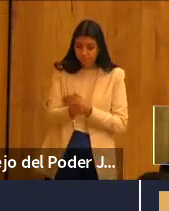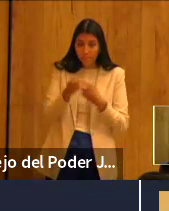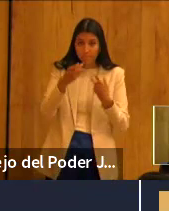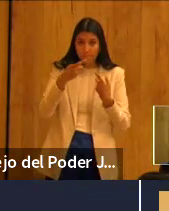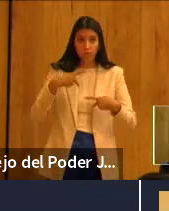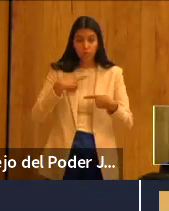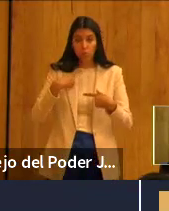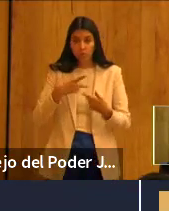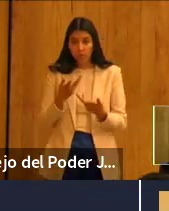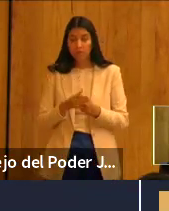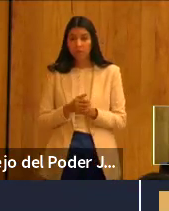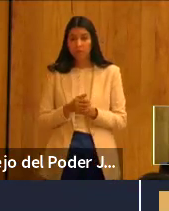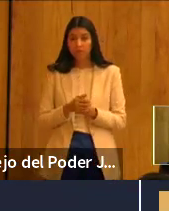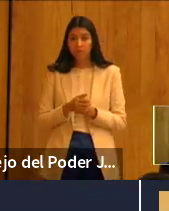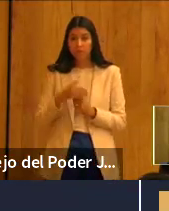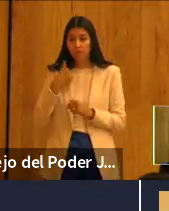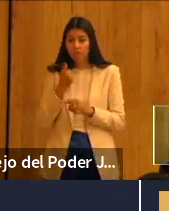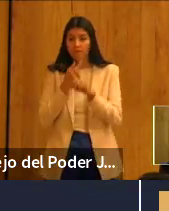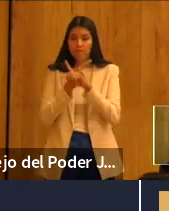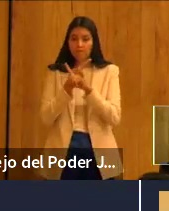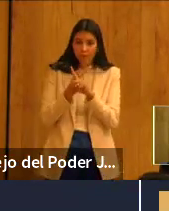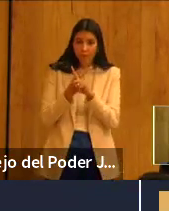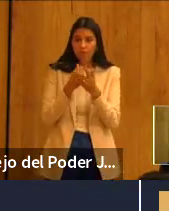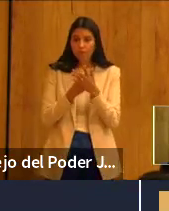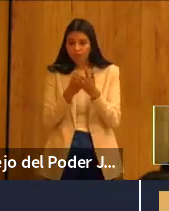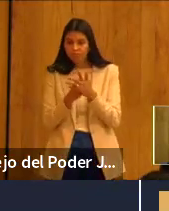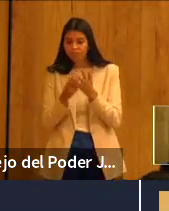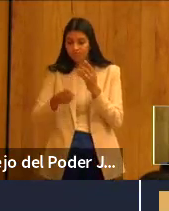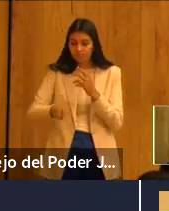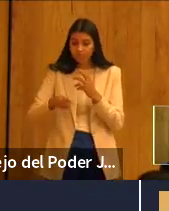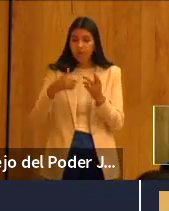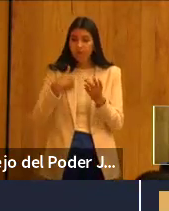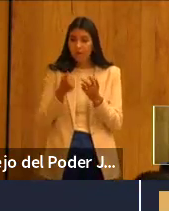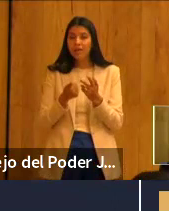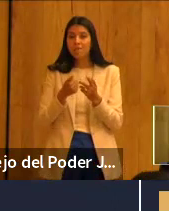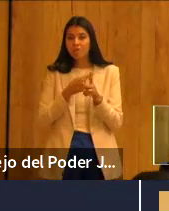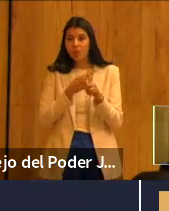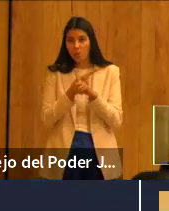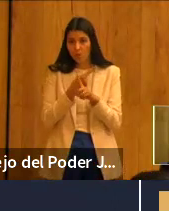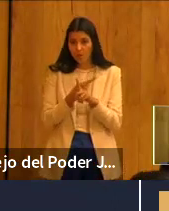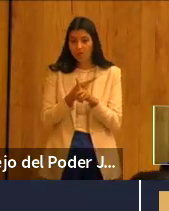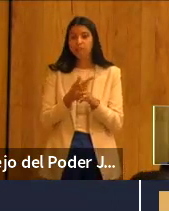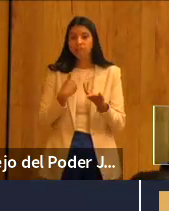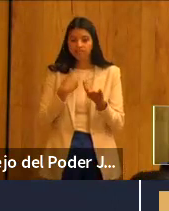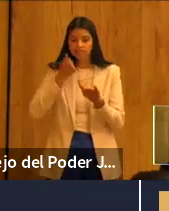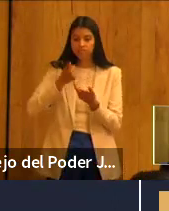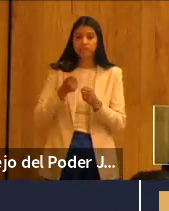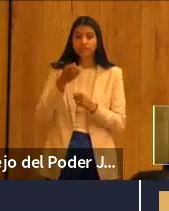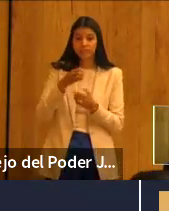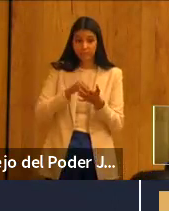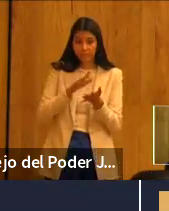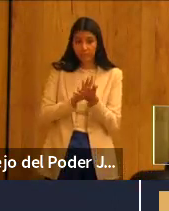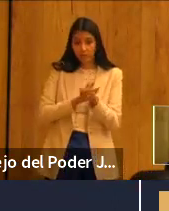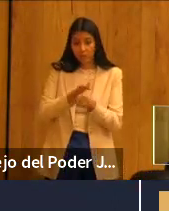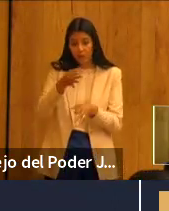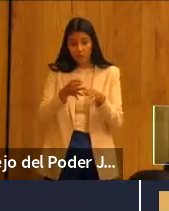víctimas de violación, abuso sexual en términos generales, en este caso violación, ha establecido que en su jurisprudencia